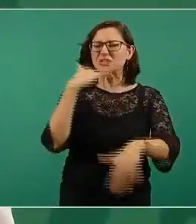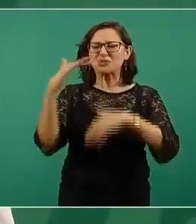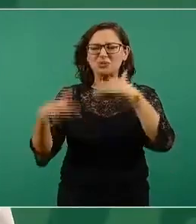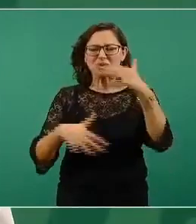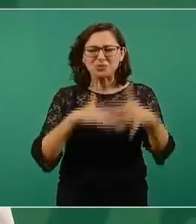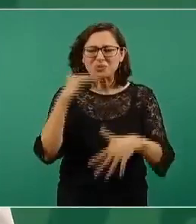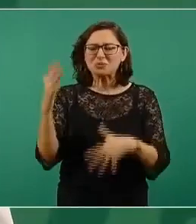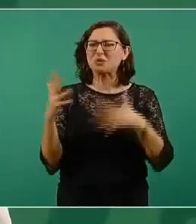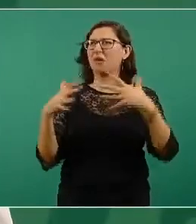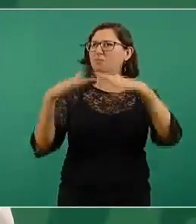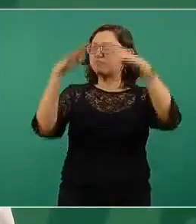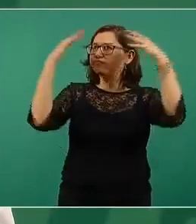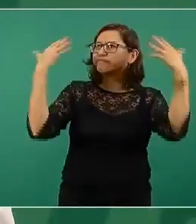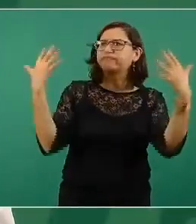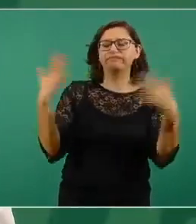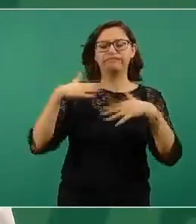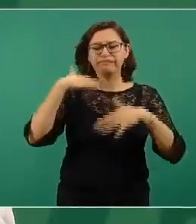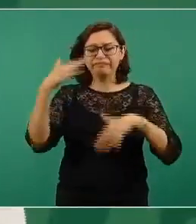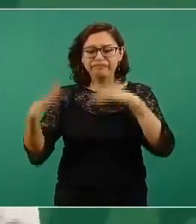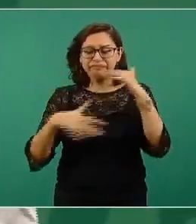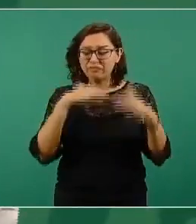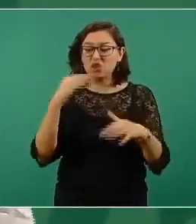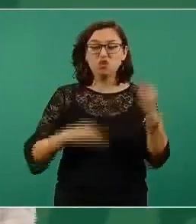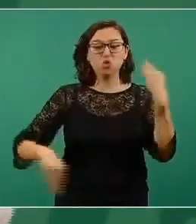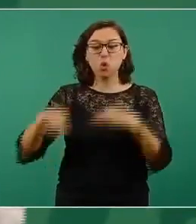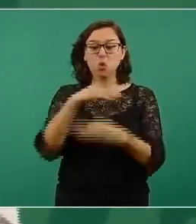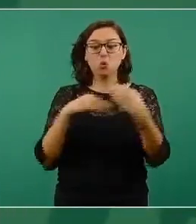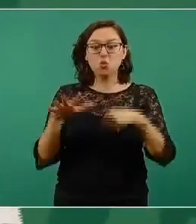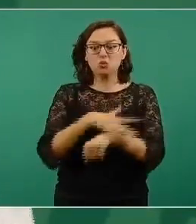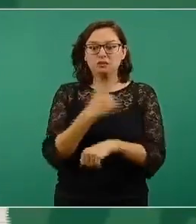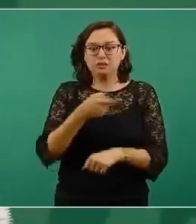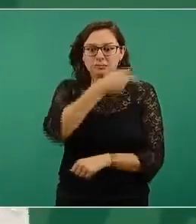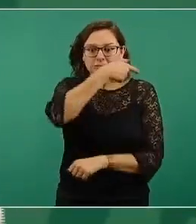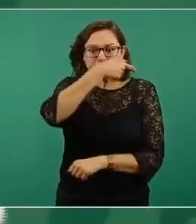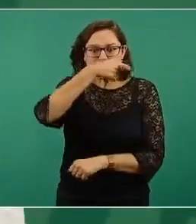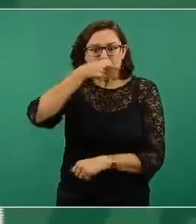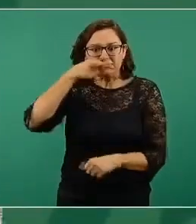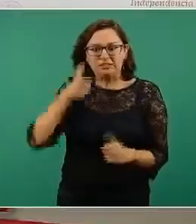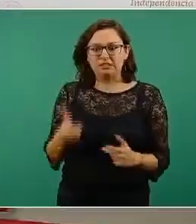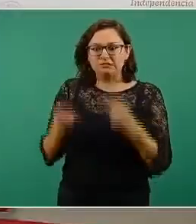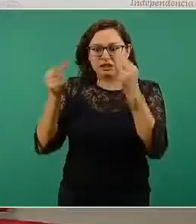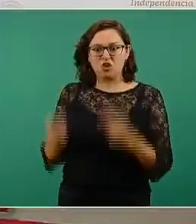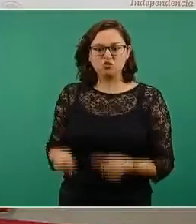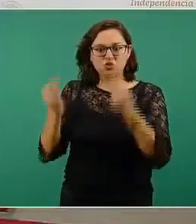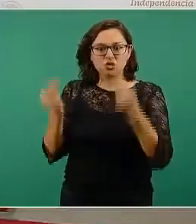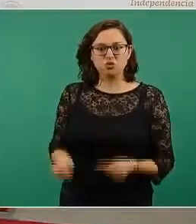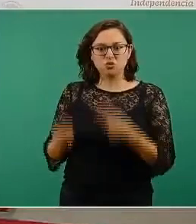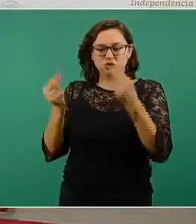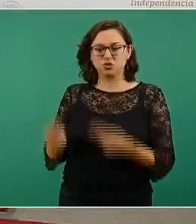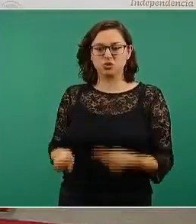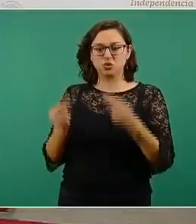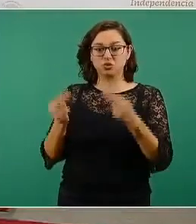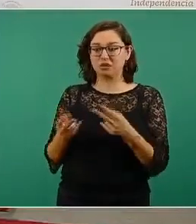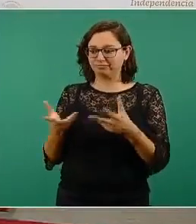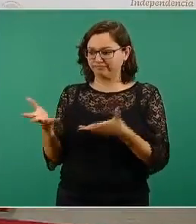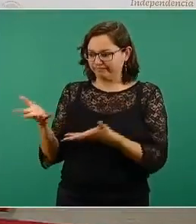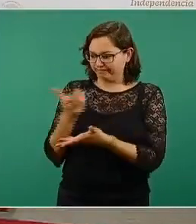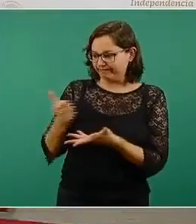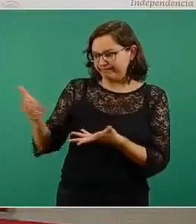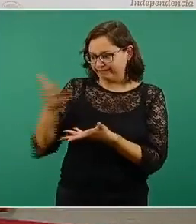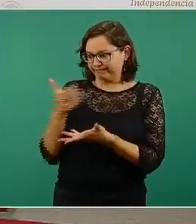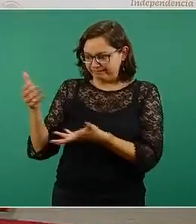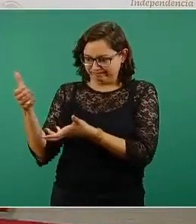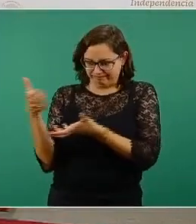contamina la atmósfera, contamina los suelos por esta avidez por la producción que se va a muy pocas manos, que